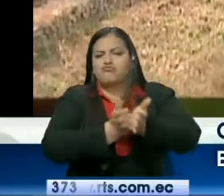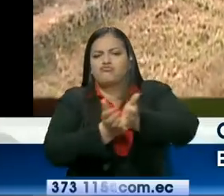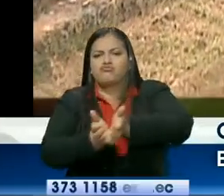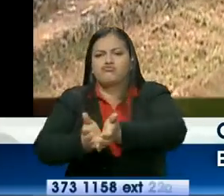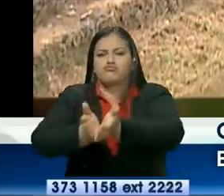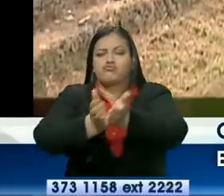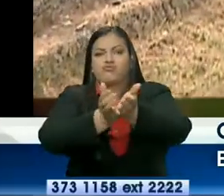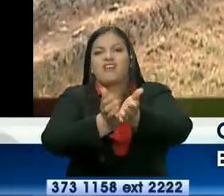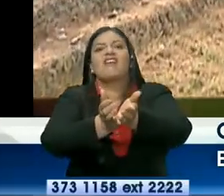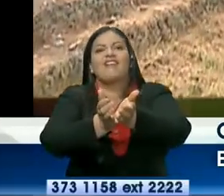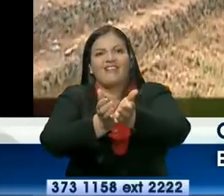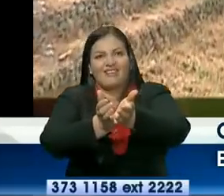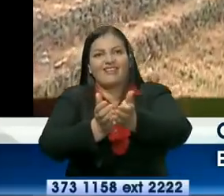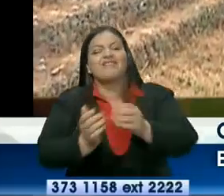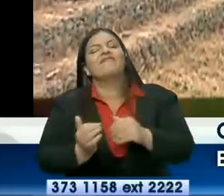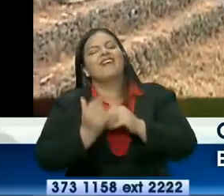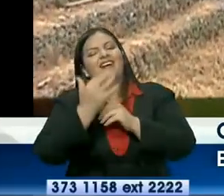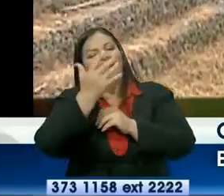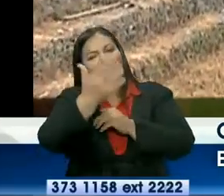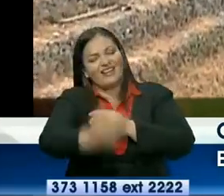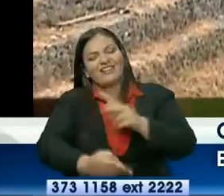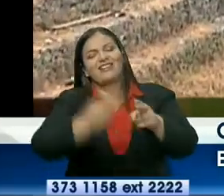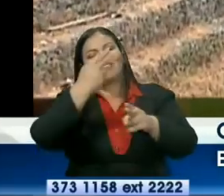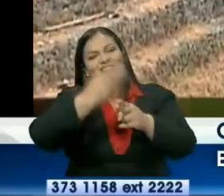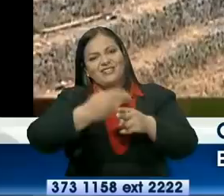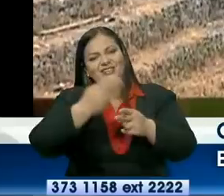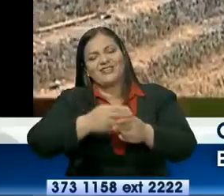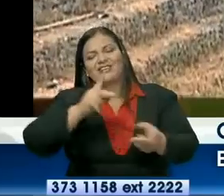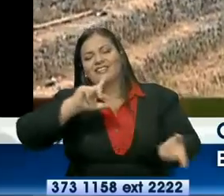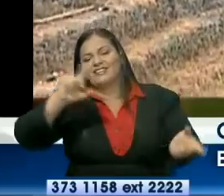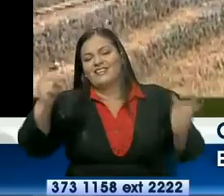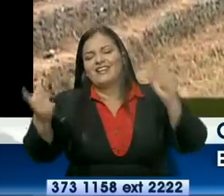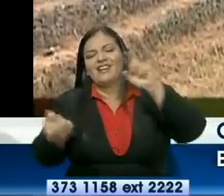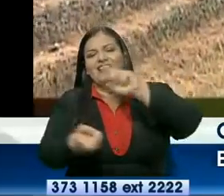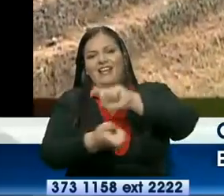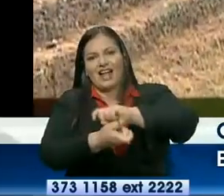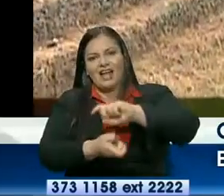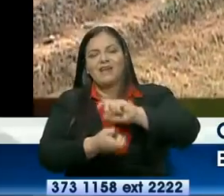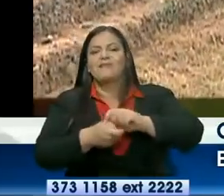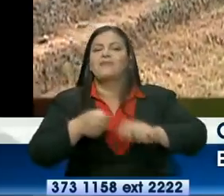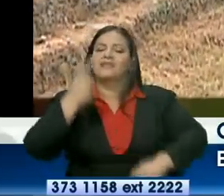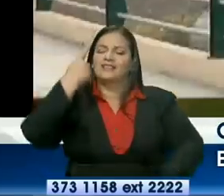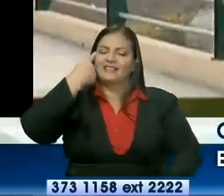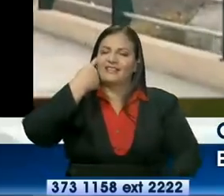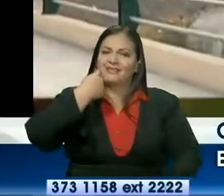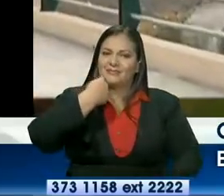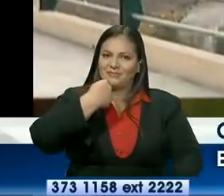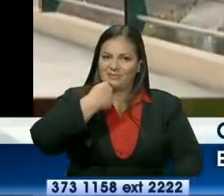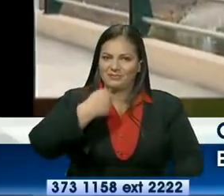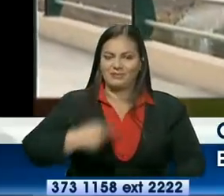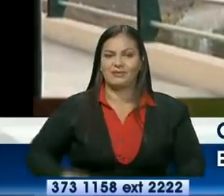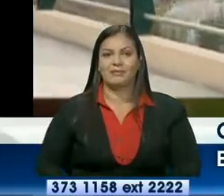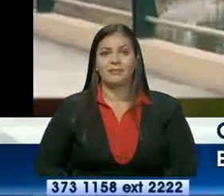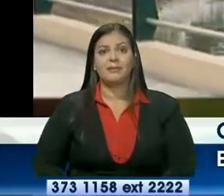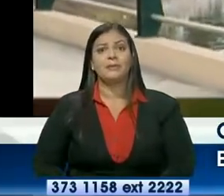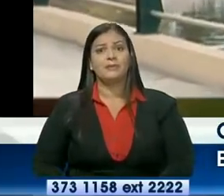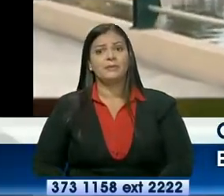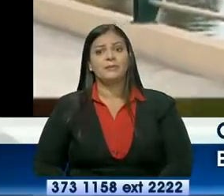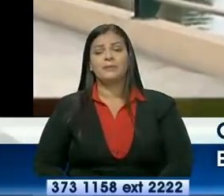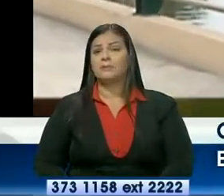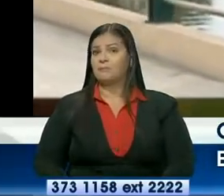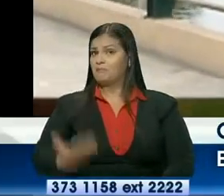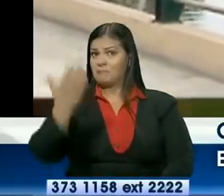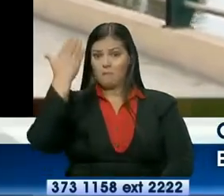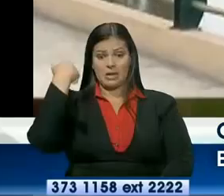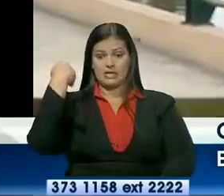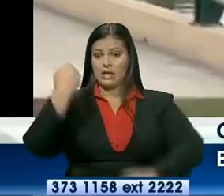balsas. En esos tiempos, este se constituía en la principal vía de comunicación entre los moradores de Juján